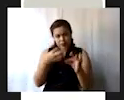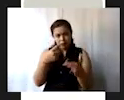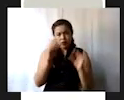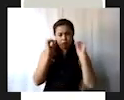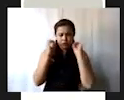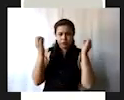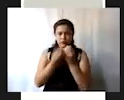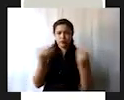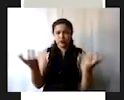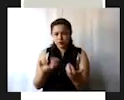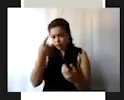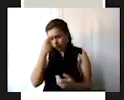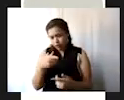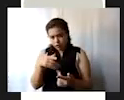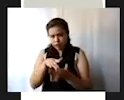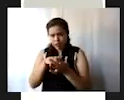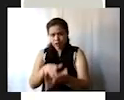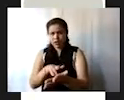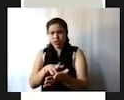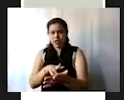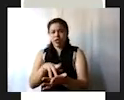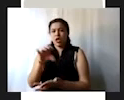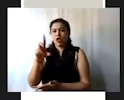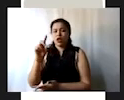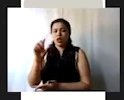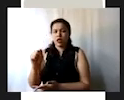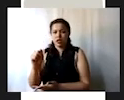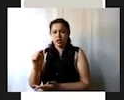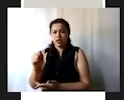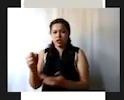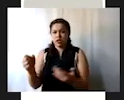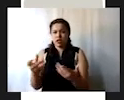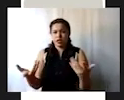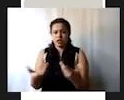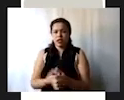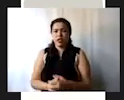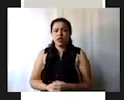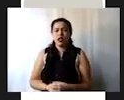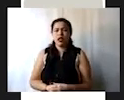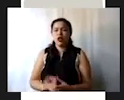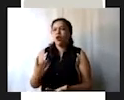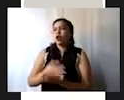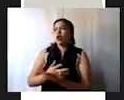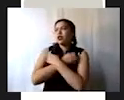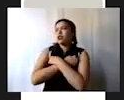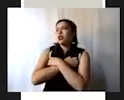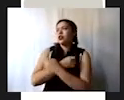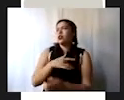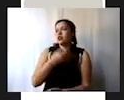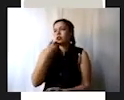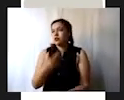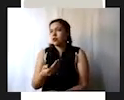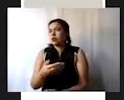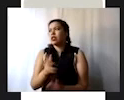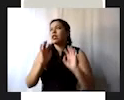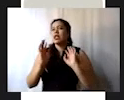organización a favor de ese ODS en particular. Es decir, no solo pensar en salud y bienestar, sino que una